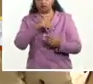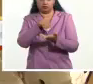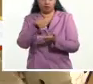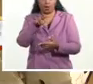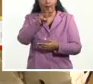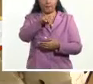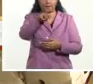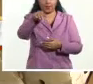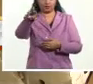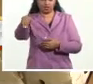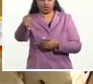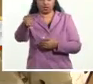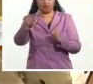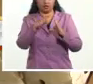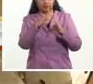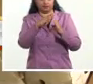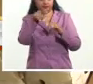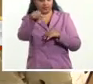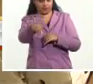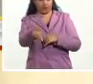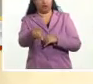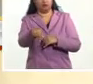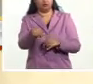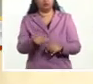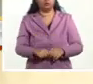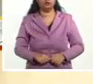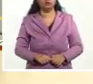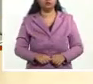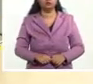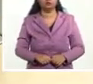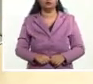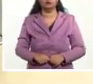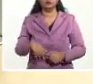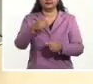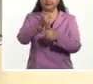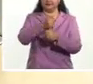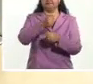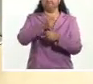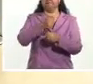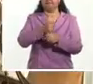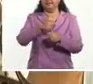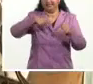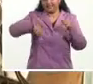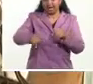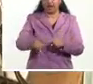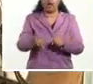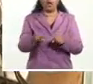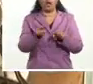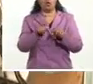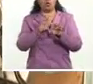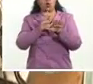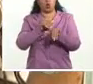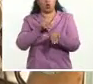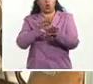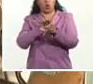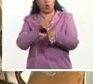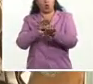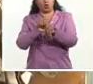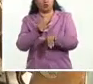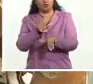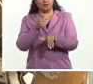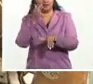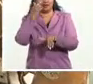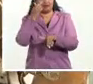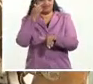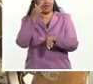vida, exhibe una memoria envidiable y deseos de aportar a todas las tareas del país, como lo hizo desde los